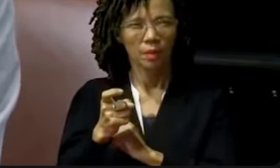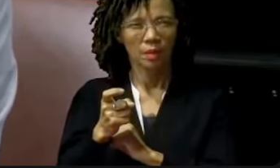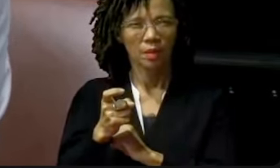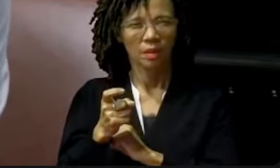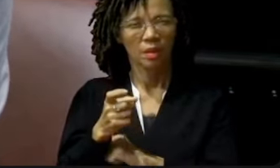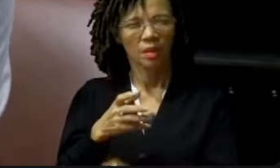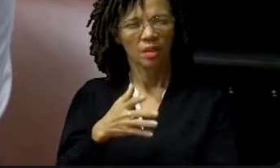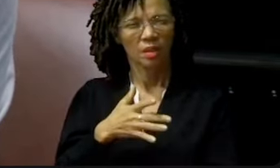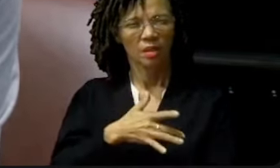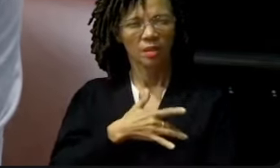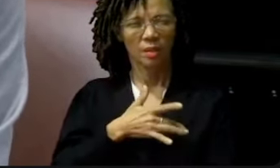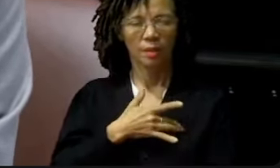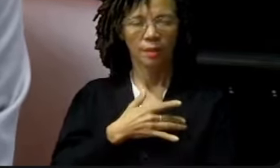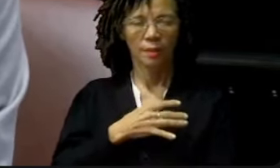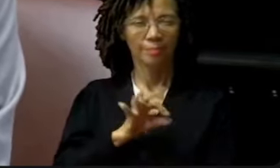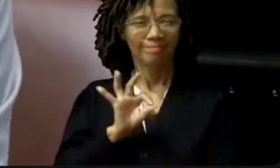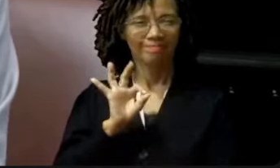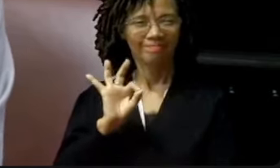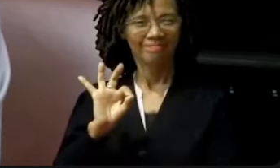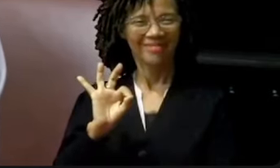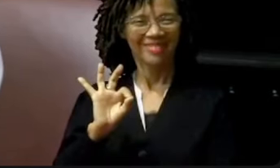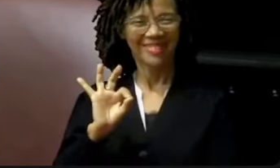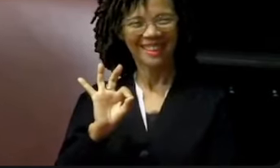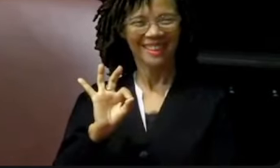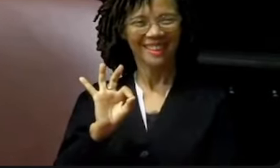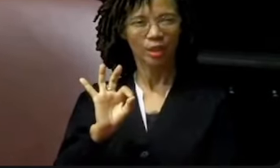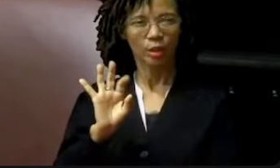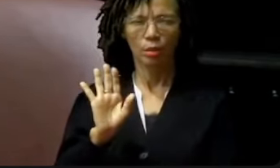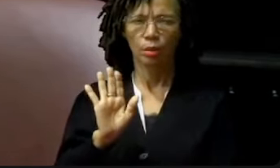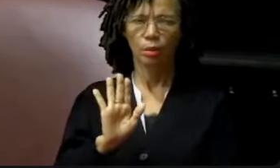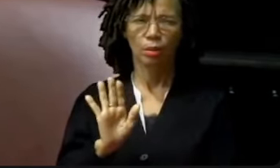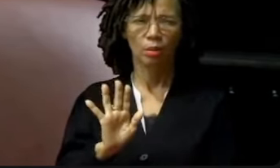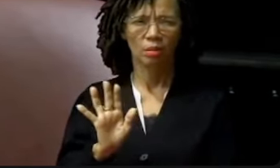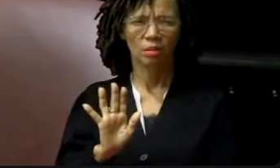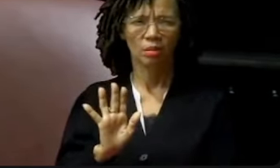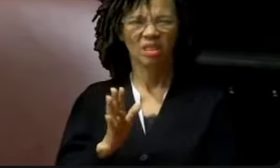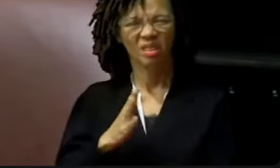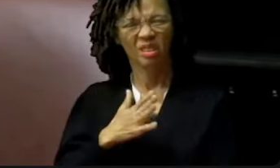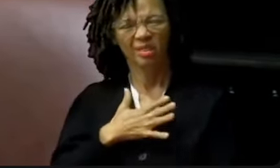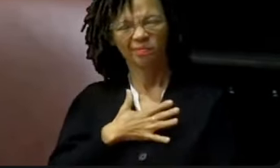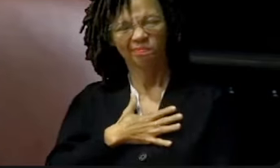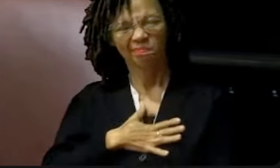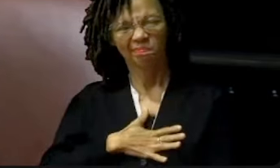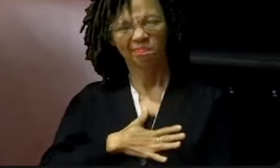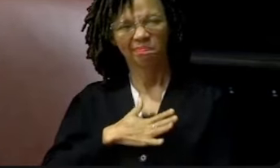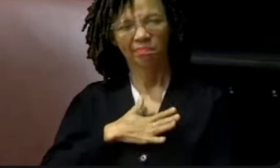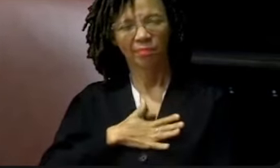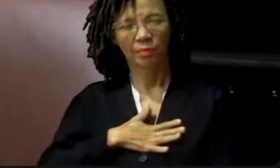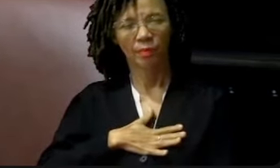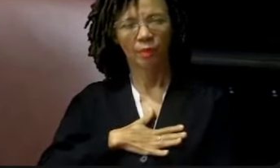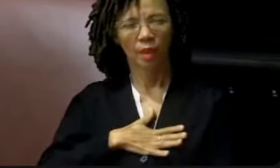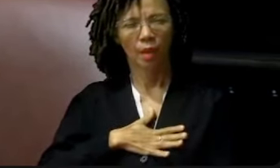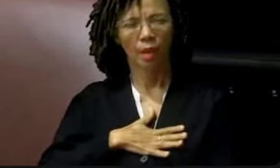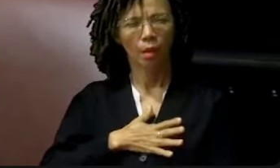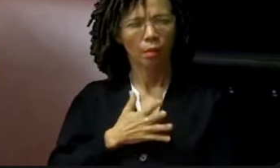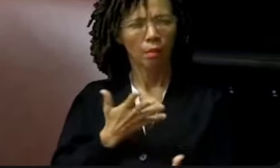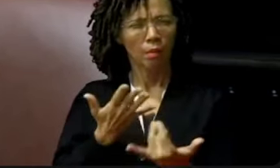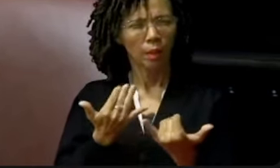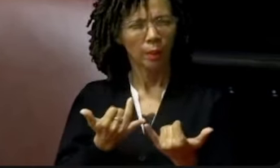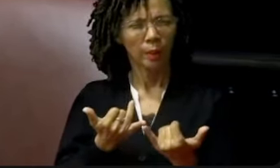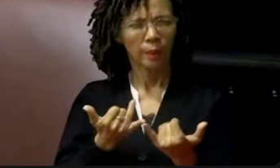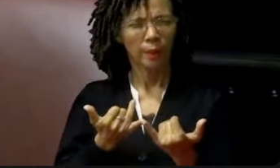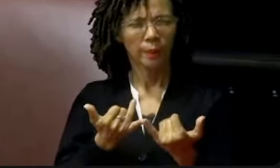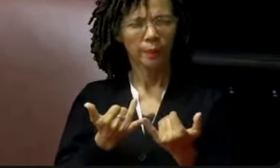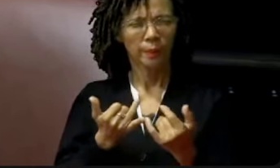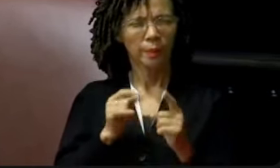un poco mal. No por el tema de los préstamos, porque como bien señala un